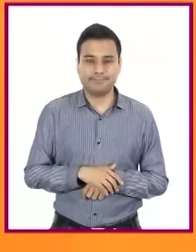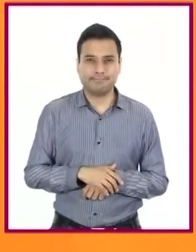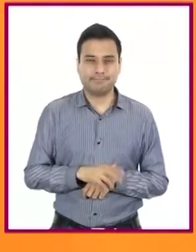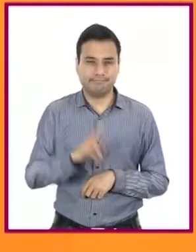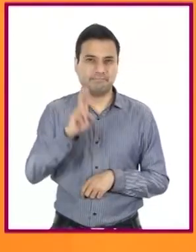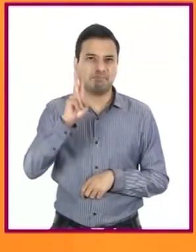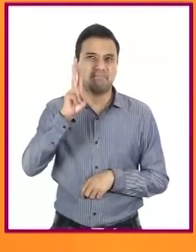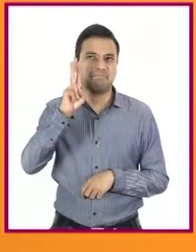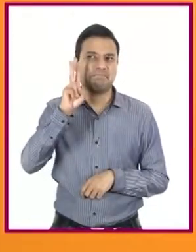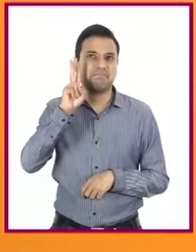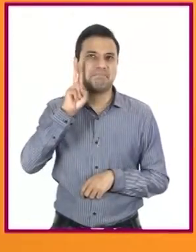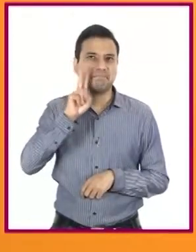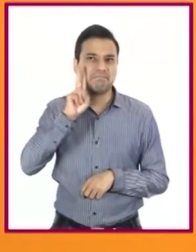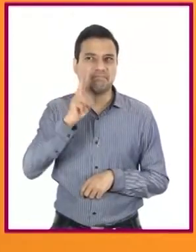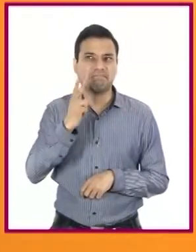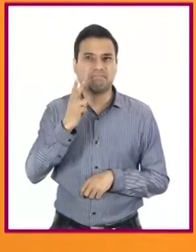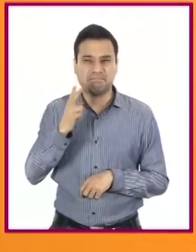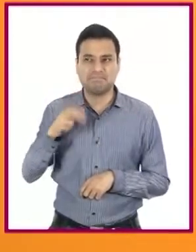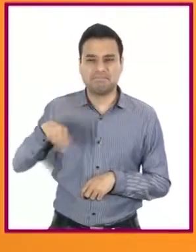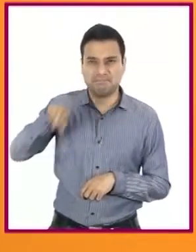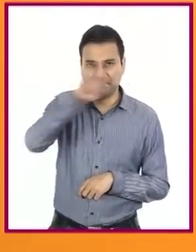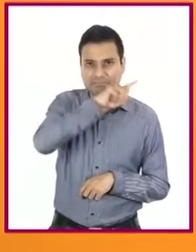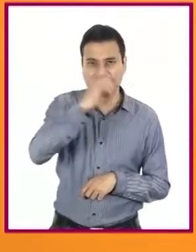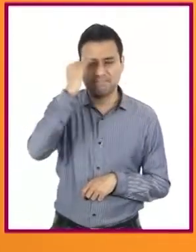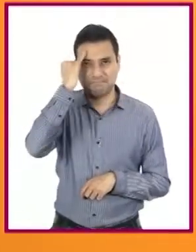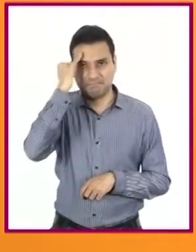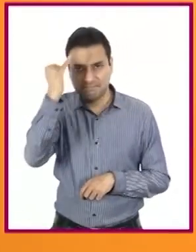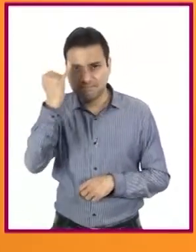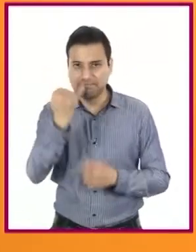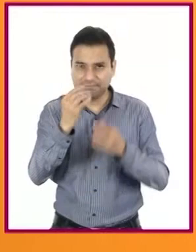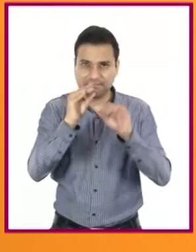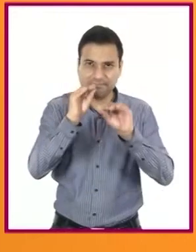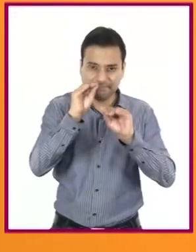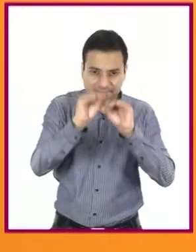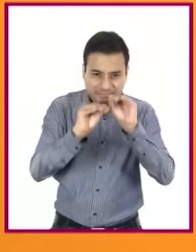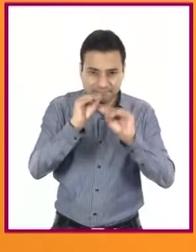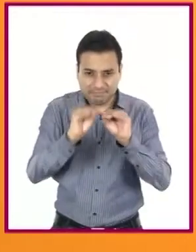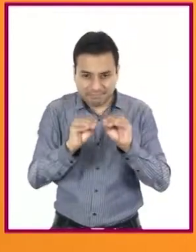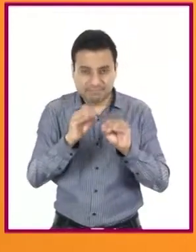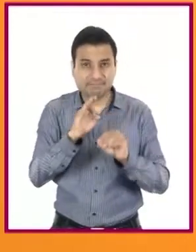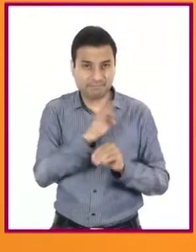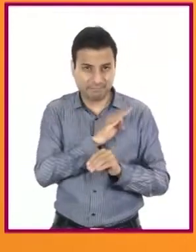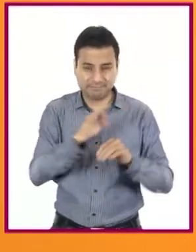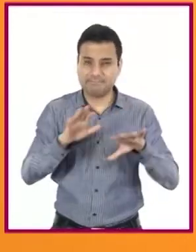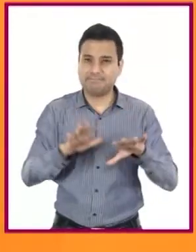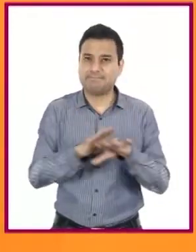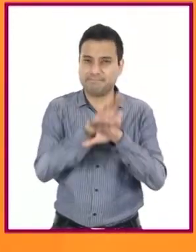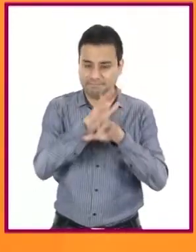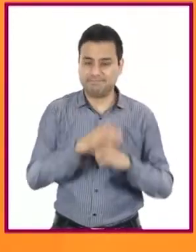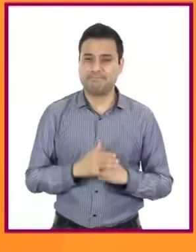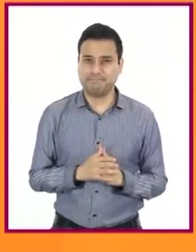poder del arte y nuestra imaginación le damos un toque especial a este espacio?